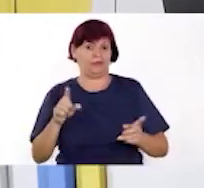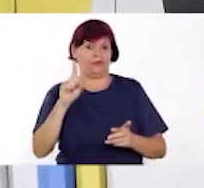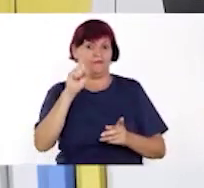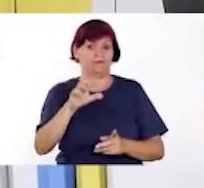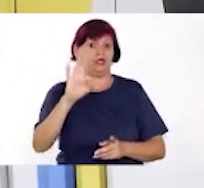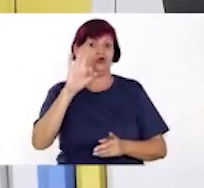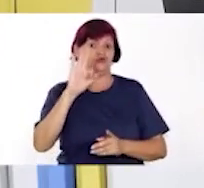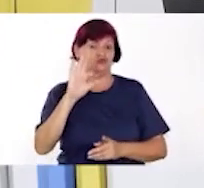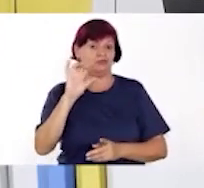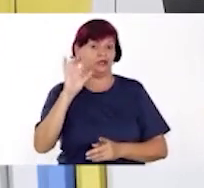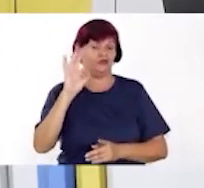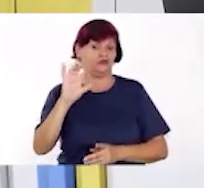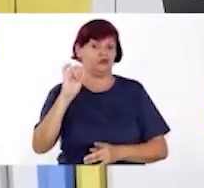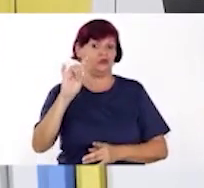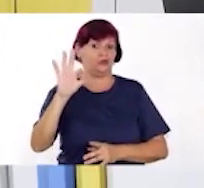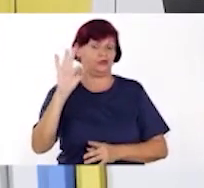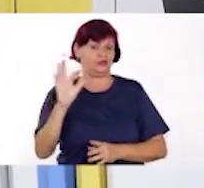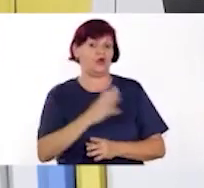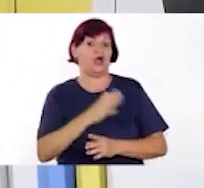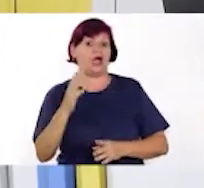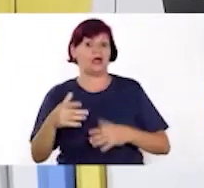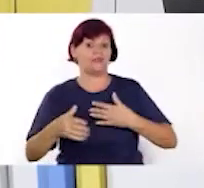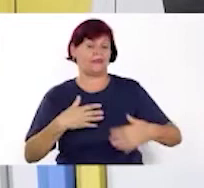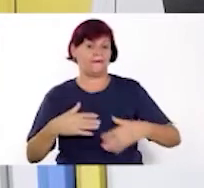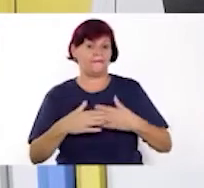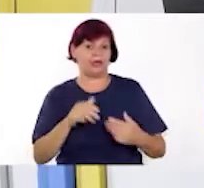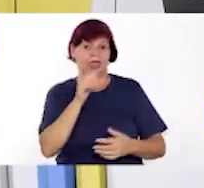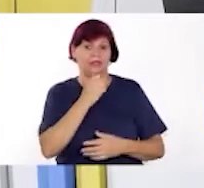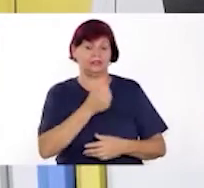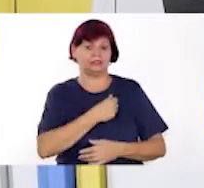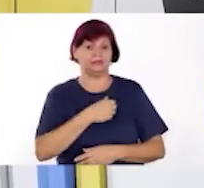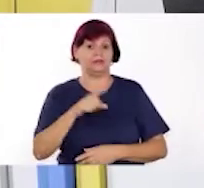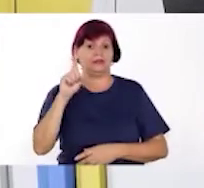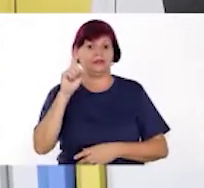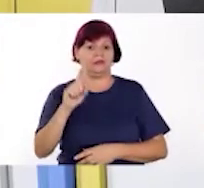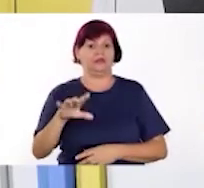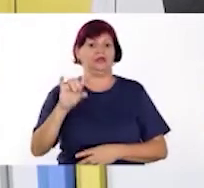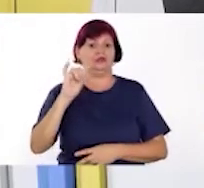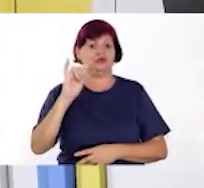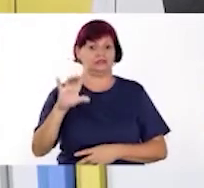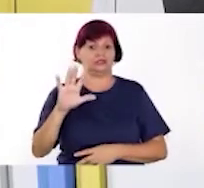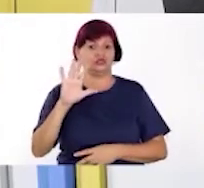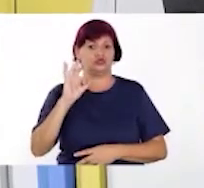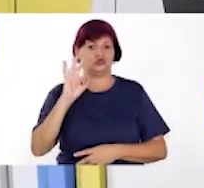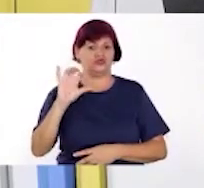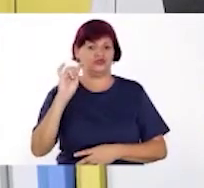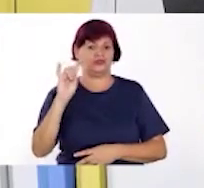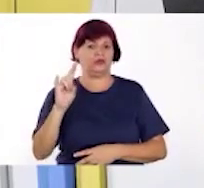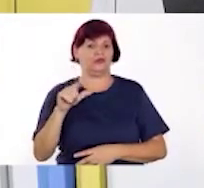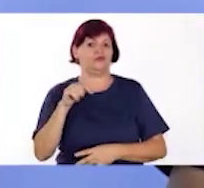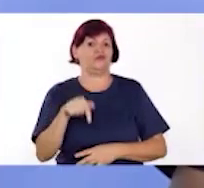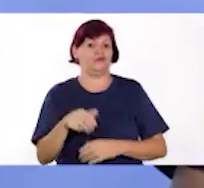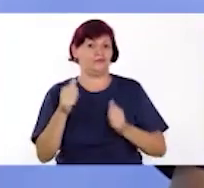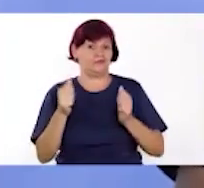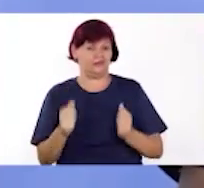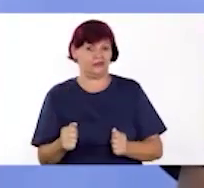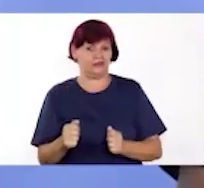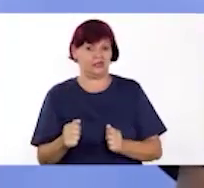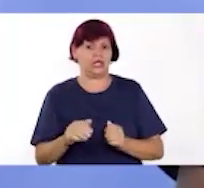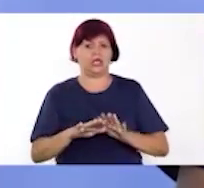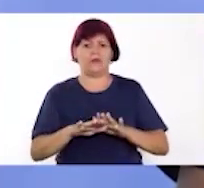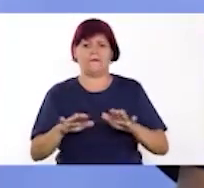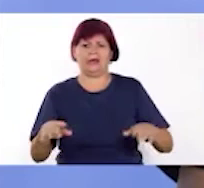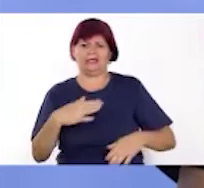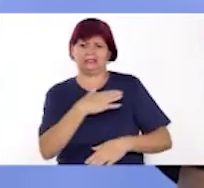abriendo el ciclo en el año 1898, hasta Panamá en diciembre de 1989. No obstante,